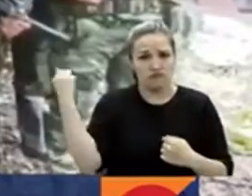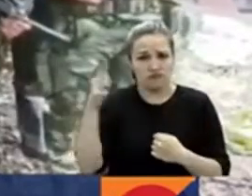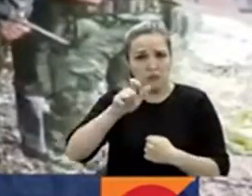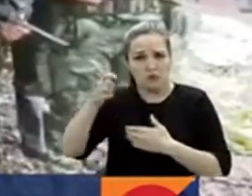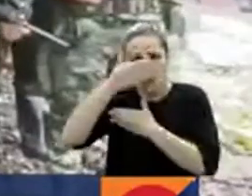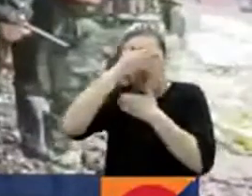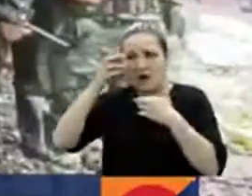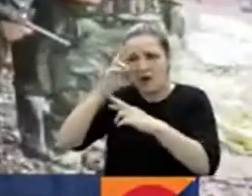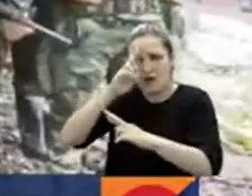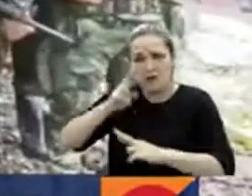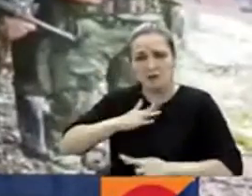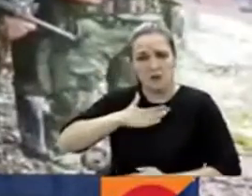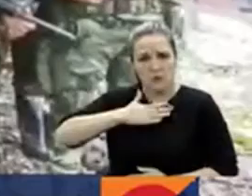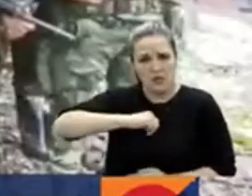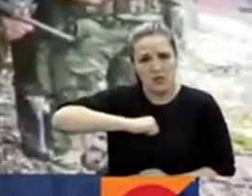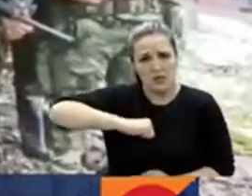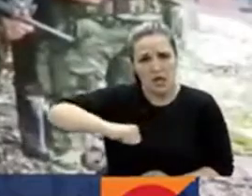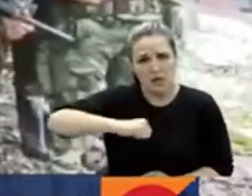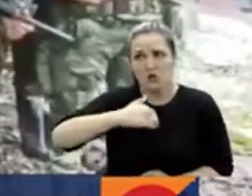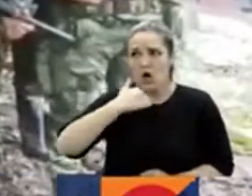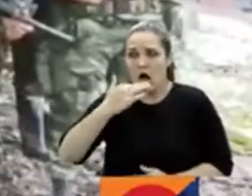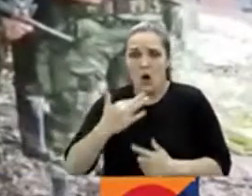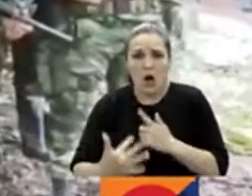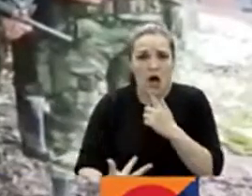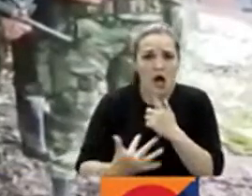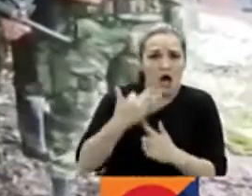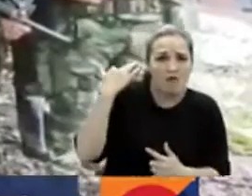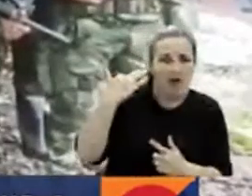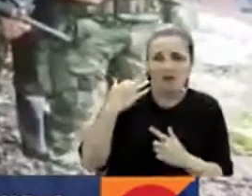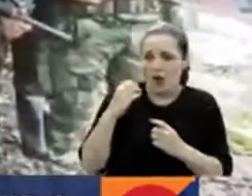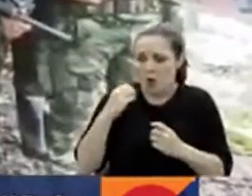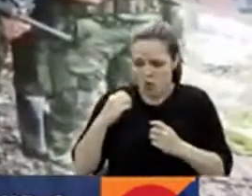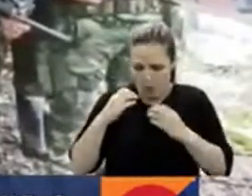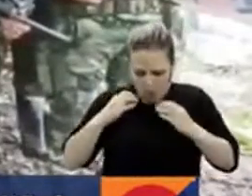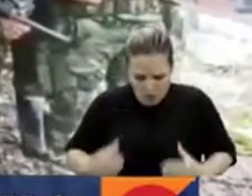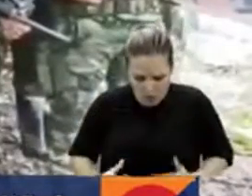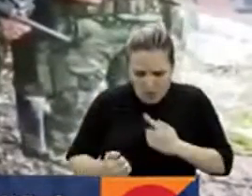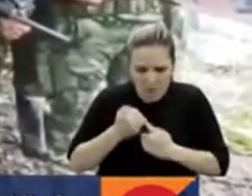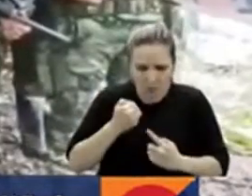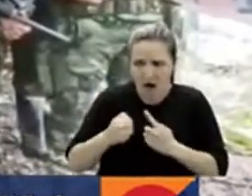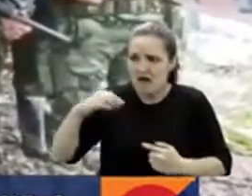como persona. No he recibido afectaciones ni físicas, ni verbales,